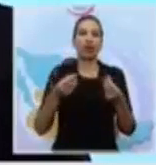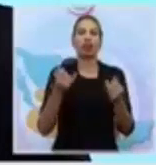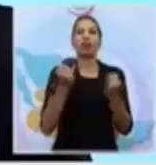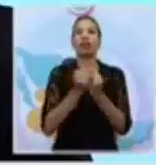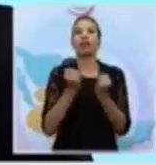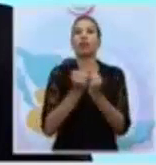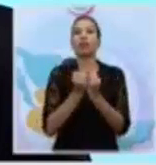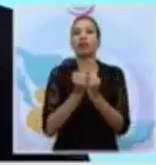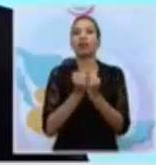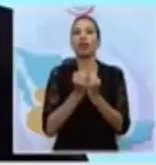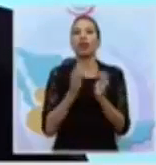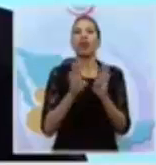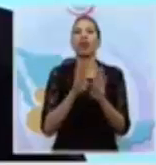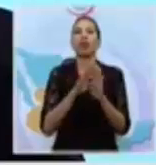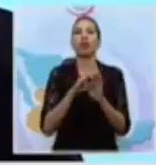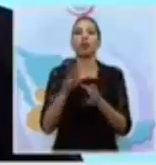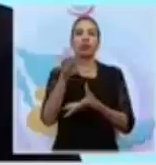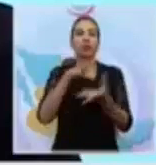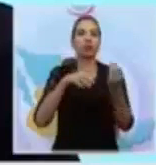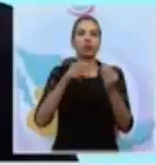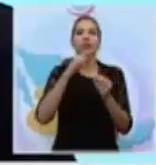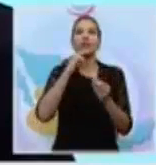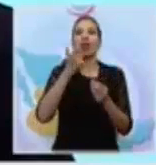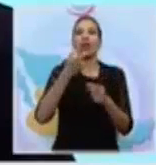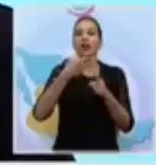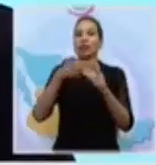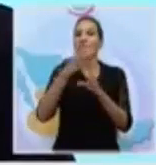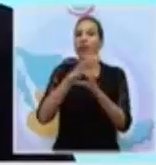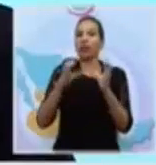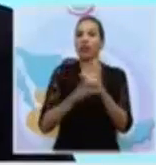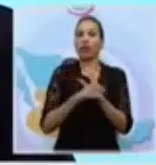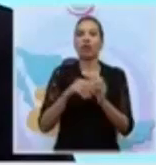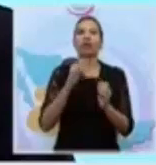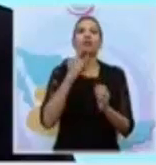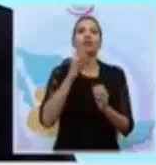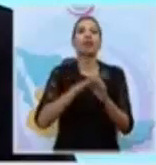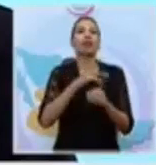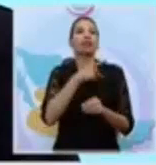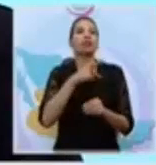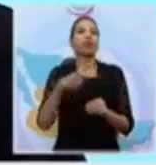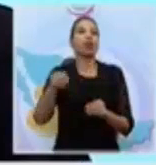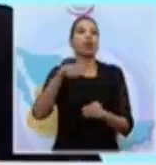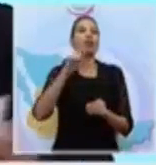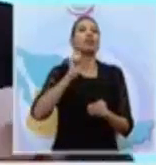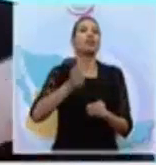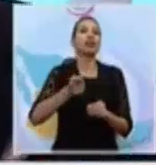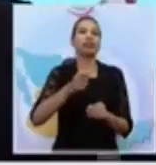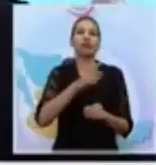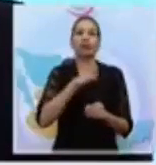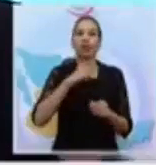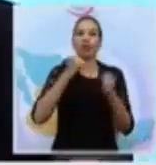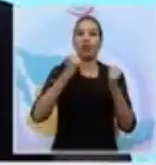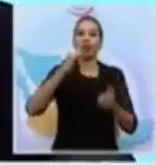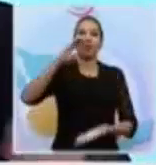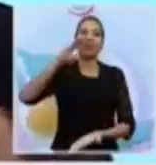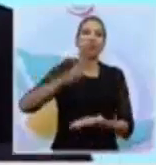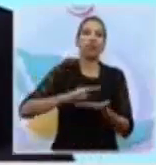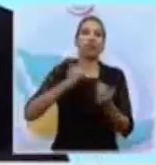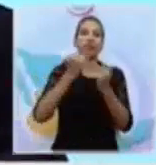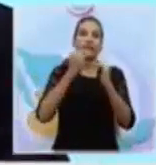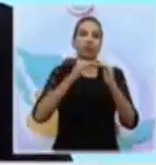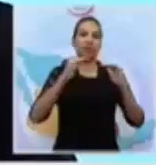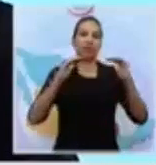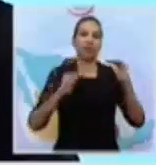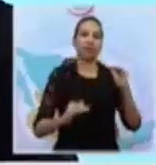sino también en cuanto a la riqueza. La auténtica lucha contra la pobreza económica supone una fuerte reducción de la